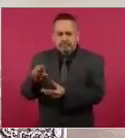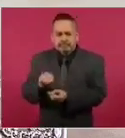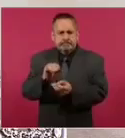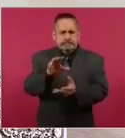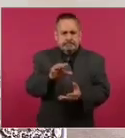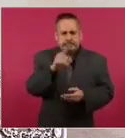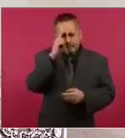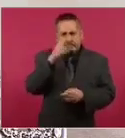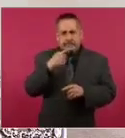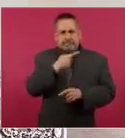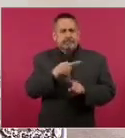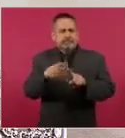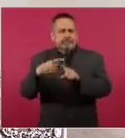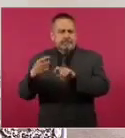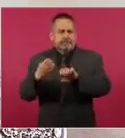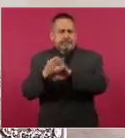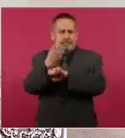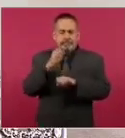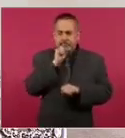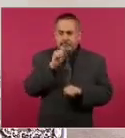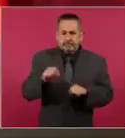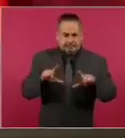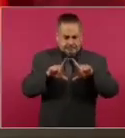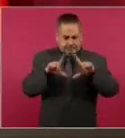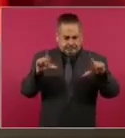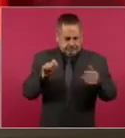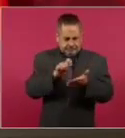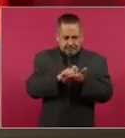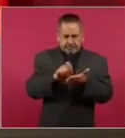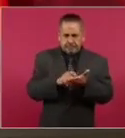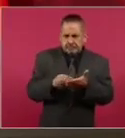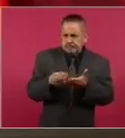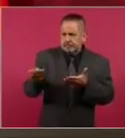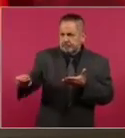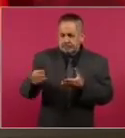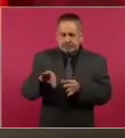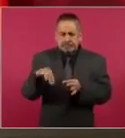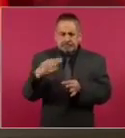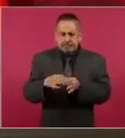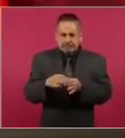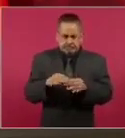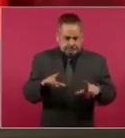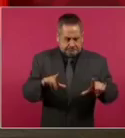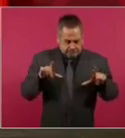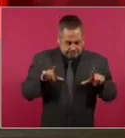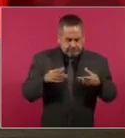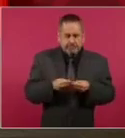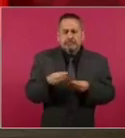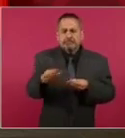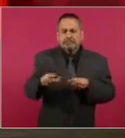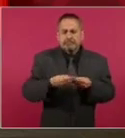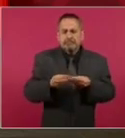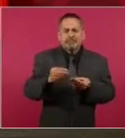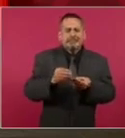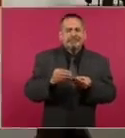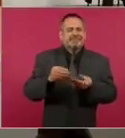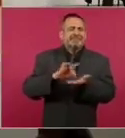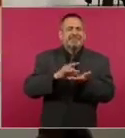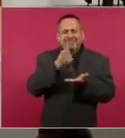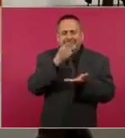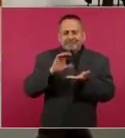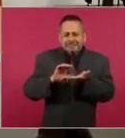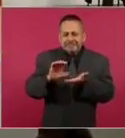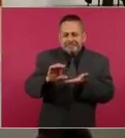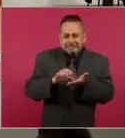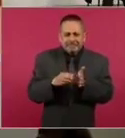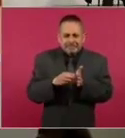sino cuántas recetas se están surtiendo y cuántas se surten de manera completa. Como se ve, cada que vamos entrando en un estado,